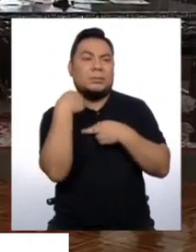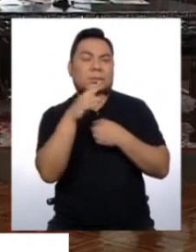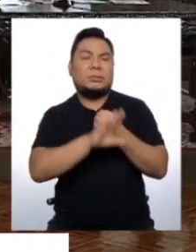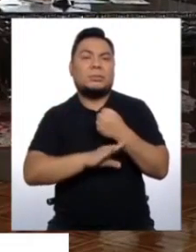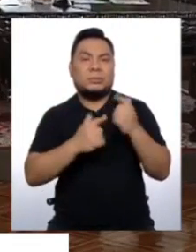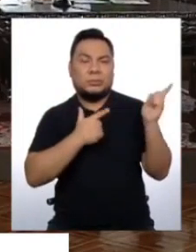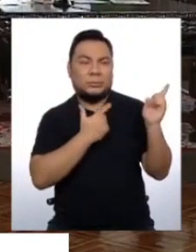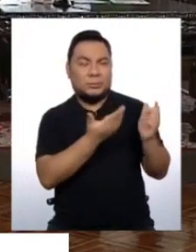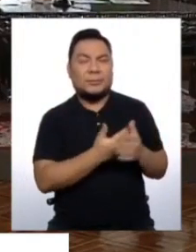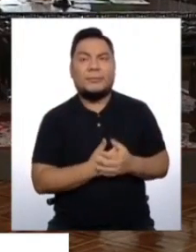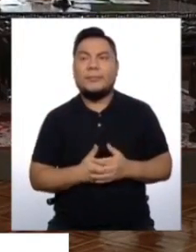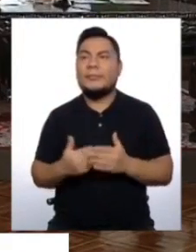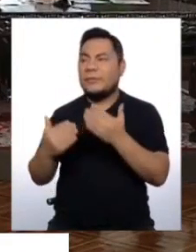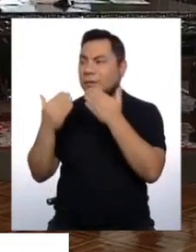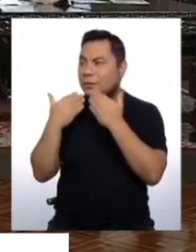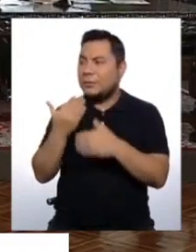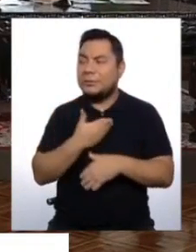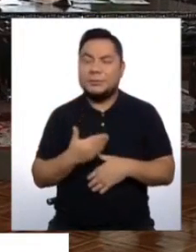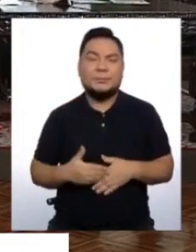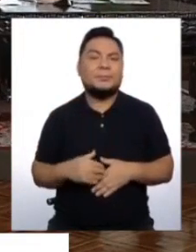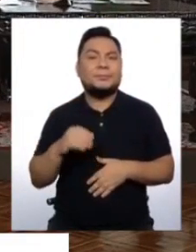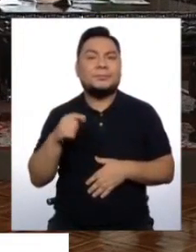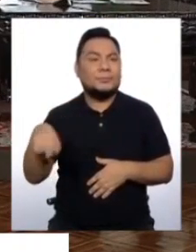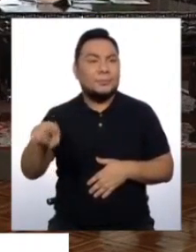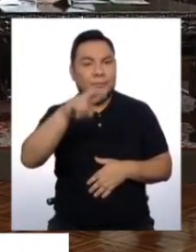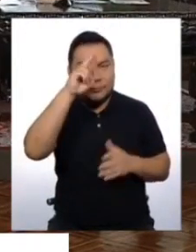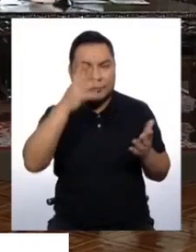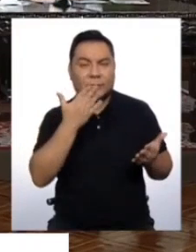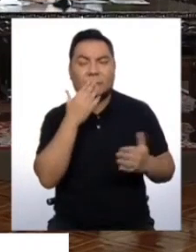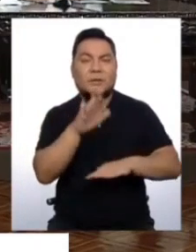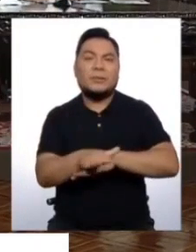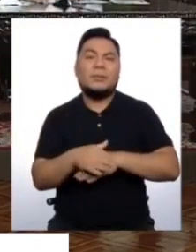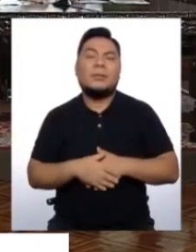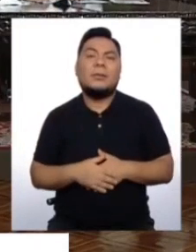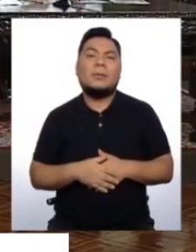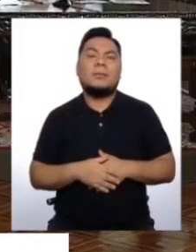defensa. Gracias, señor presidente. Compatriotas, buenas tardes.